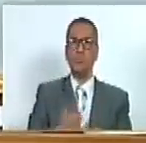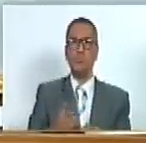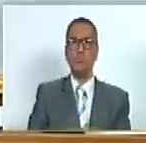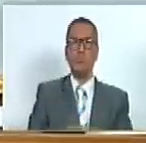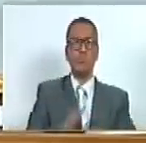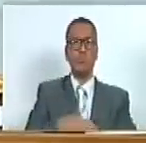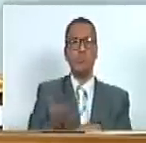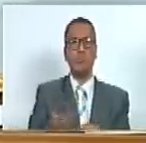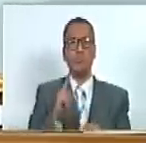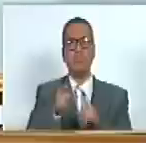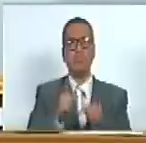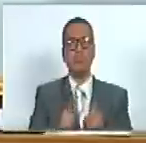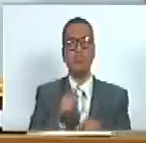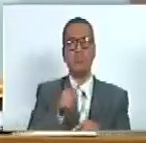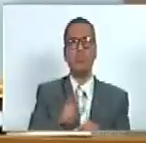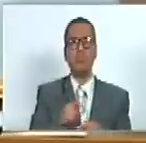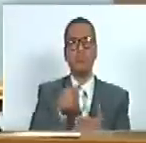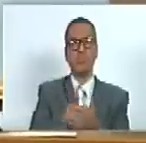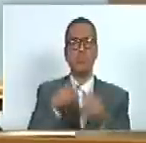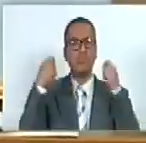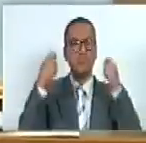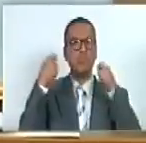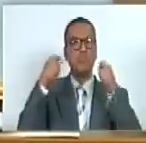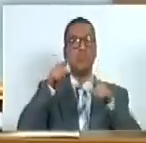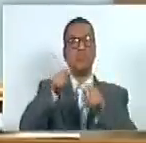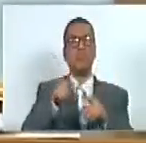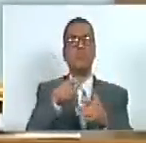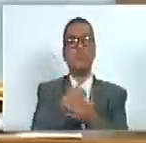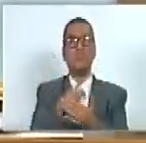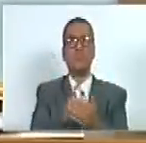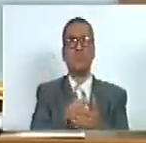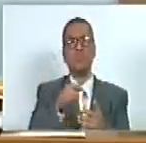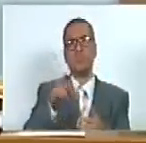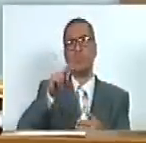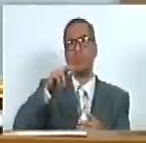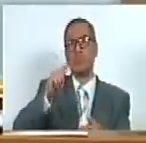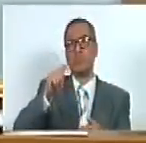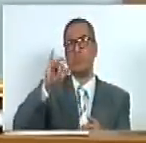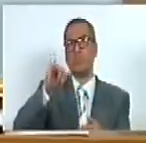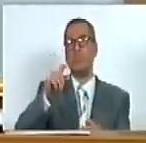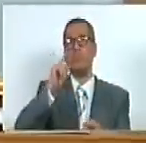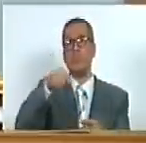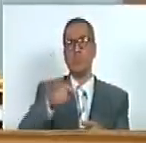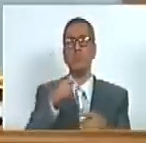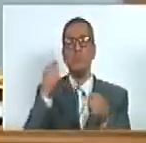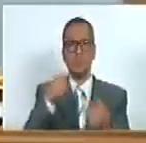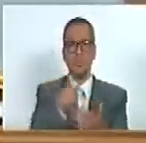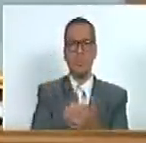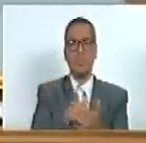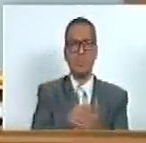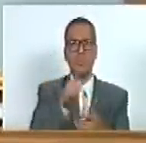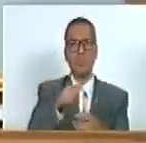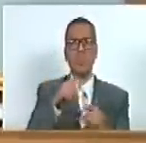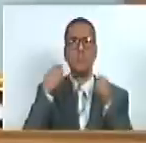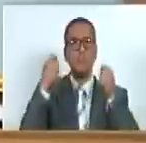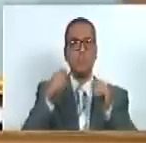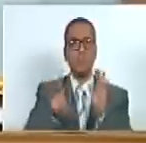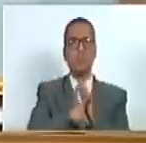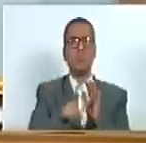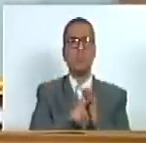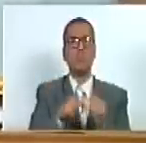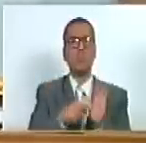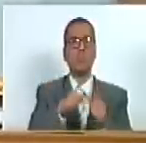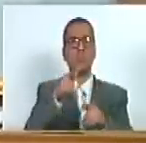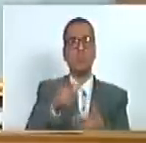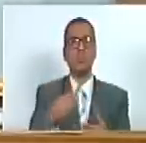Porque entonces hay plática después para las campañas. Capriles Radonqui, ¿te van a financiar la campaña? La militante de tu